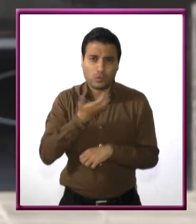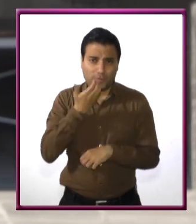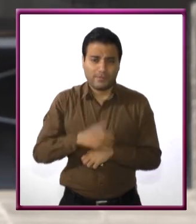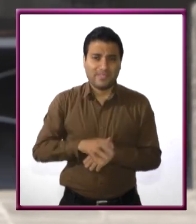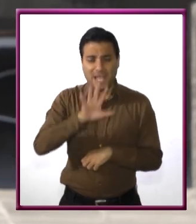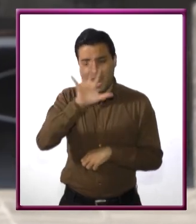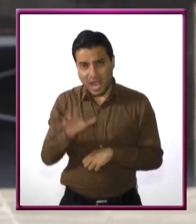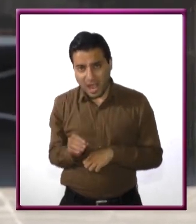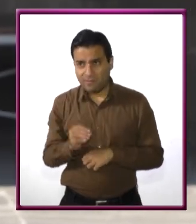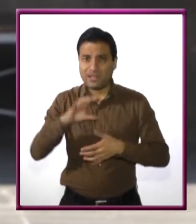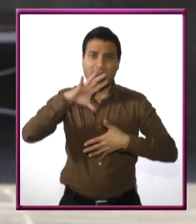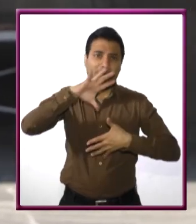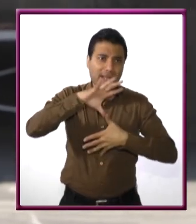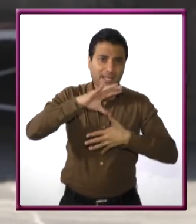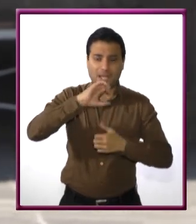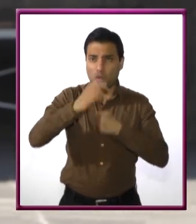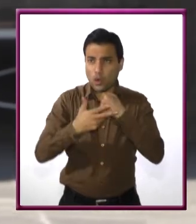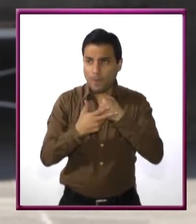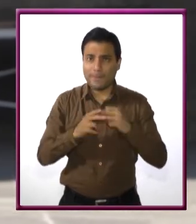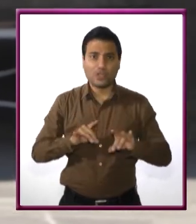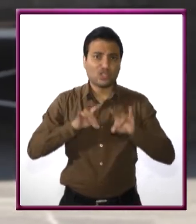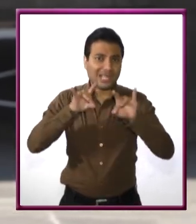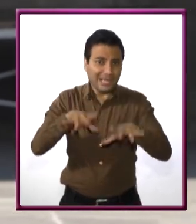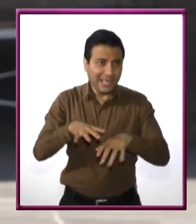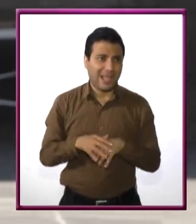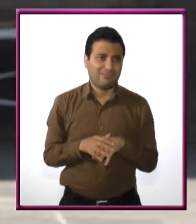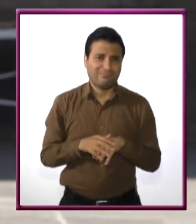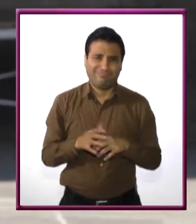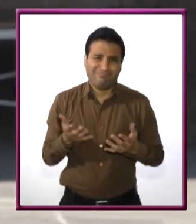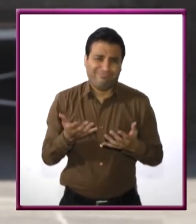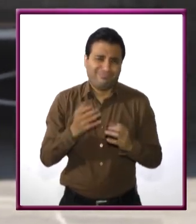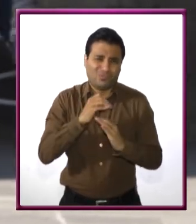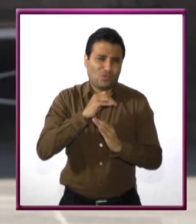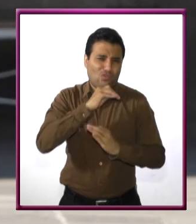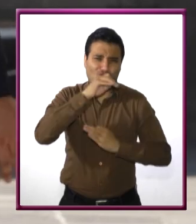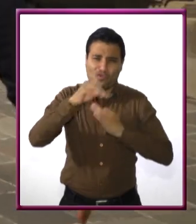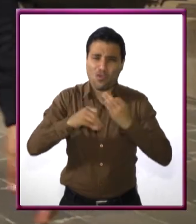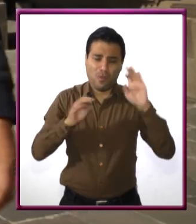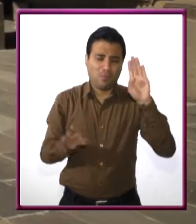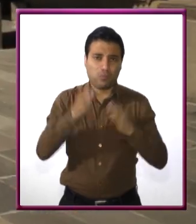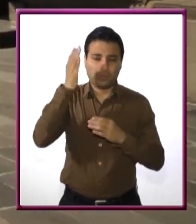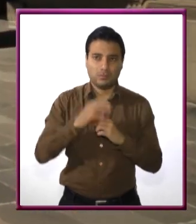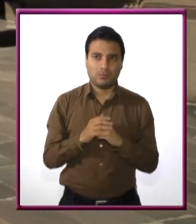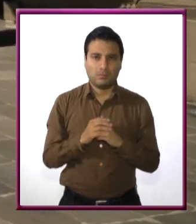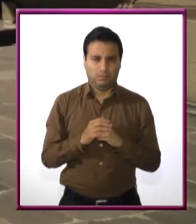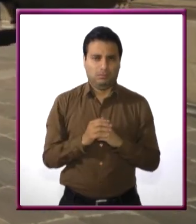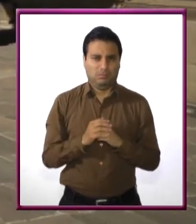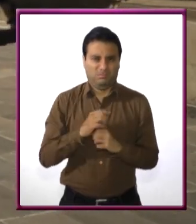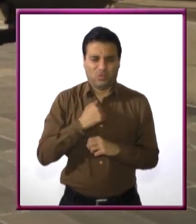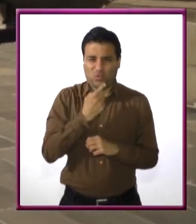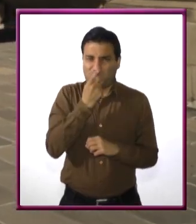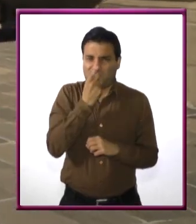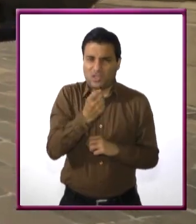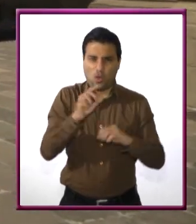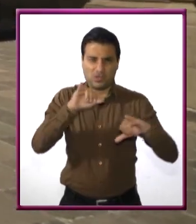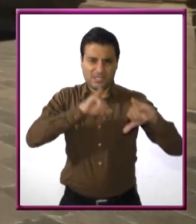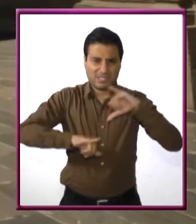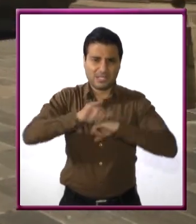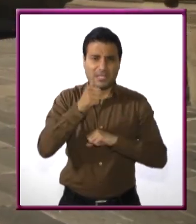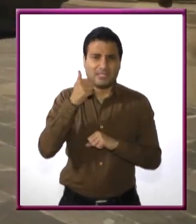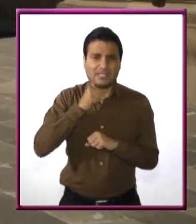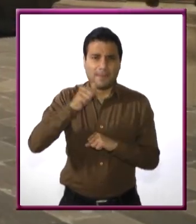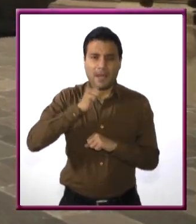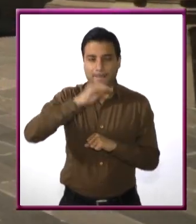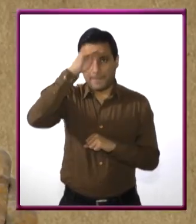Asia, África, América, Europa, Oceanía, donde sea, ¿eh? Pero entonces, ¿por qué cuando hablamos de